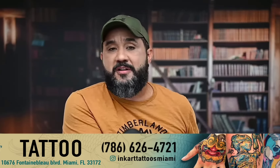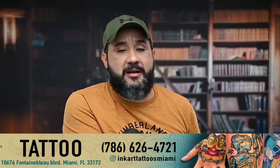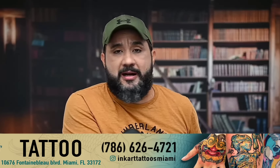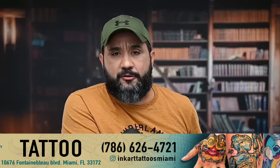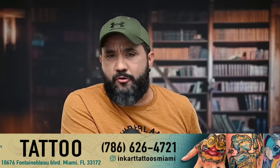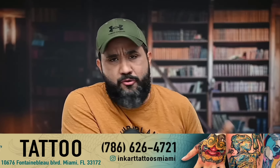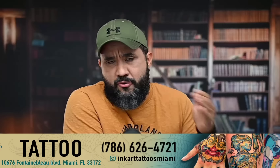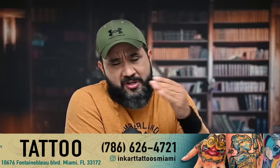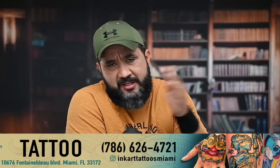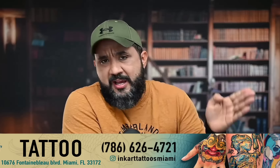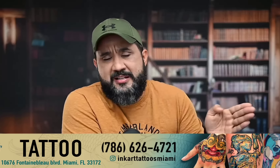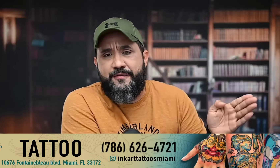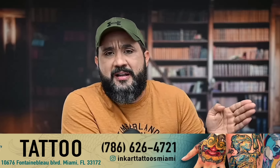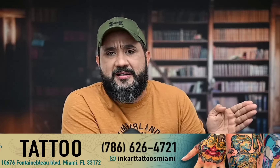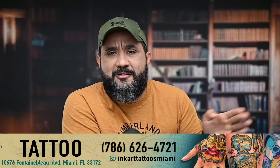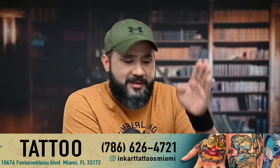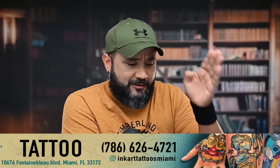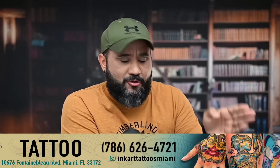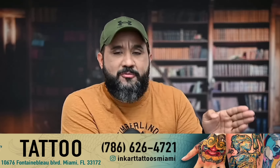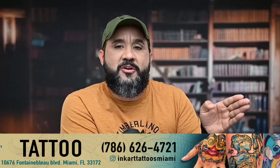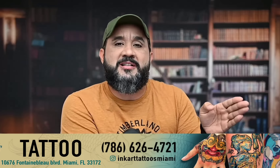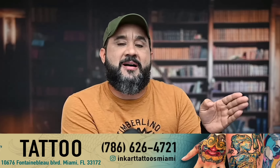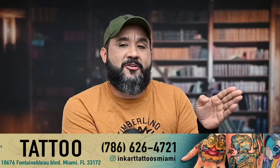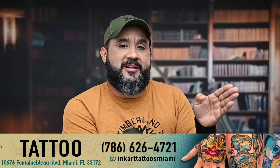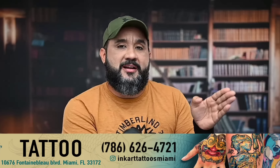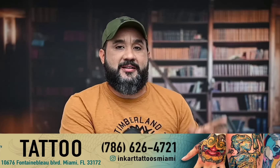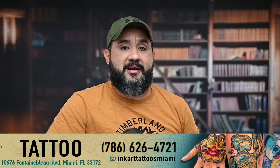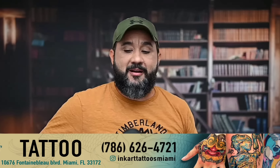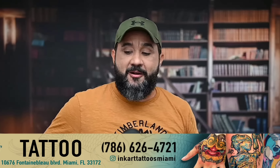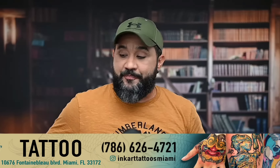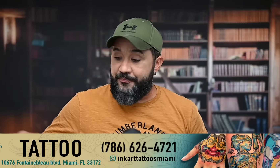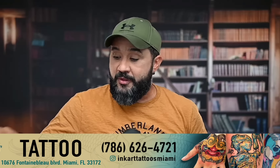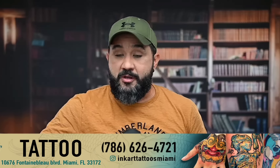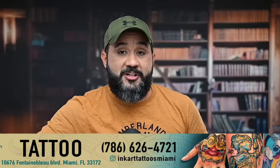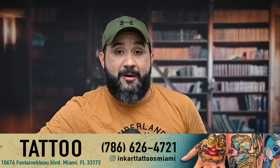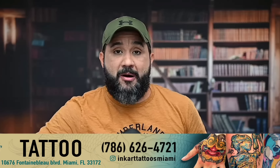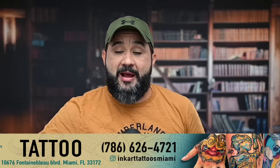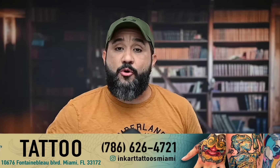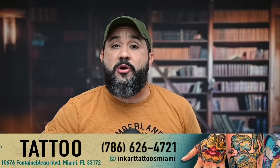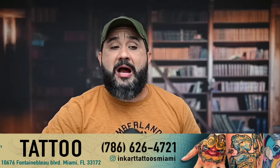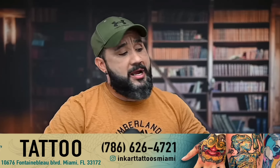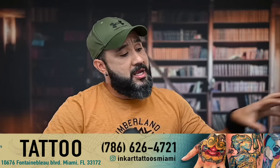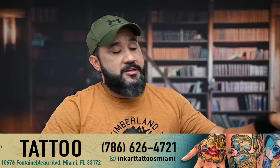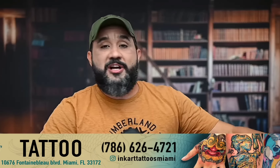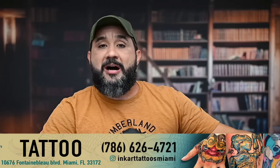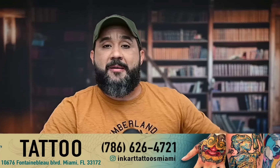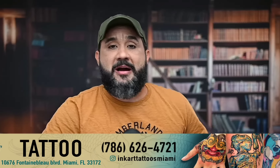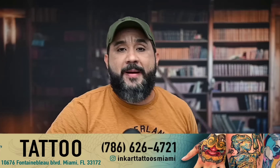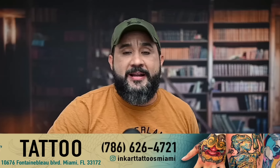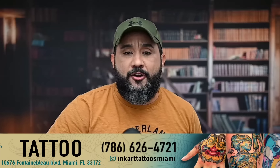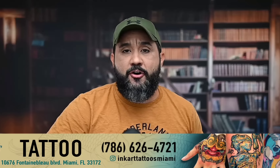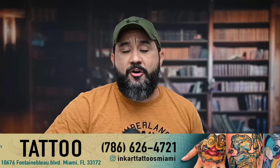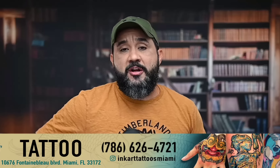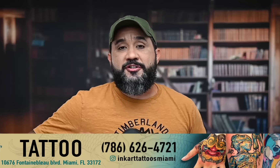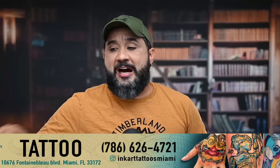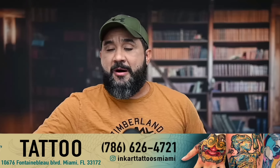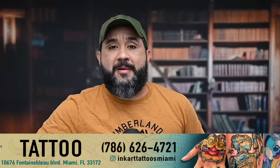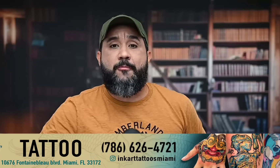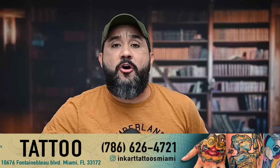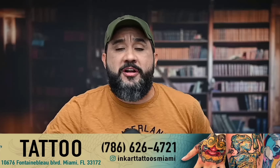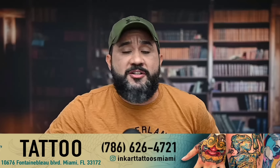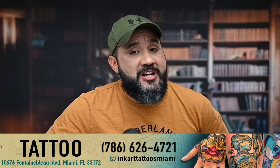a Fidel Castro o no ni siquiera hace falta que se lo pida todo el mundo aquí sabe lo que tiene que hacer Llámame a Lula Llámame a Pedro